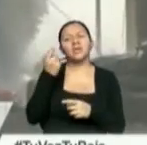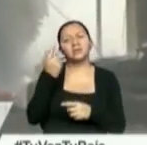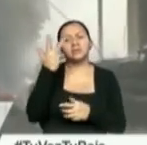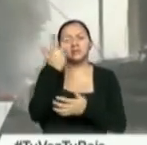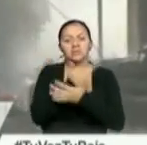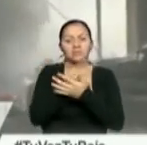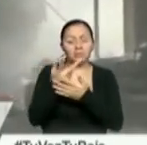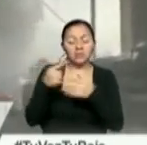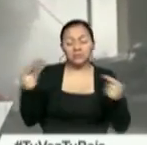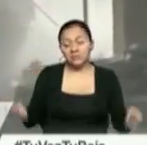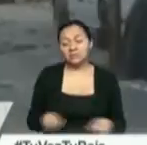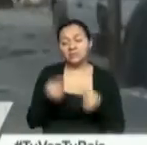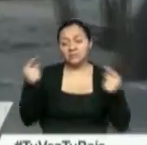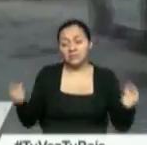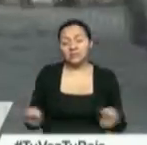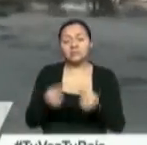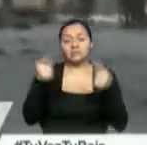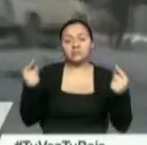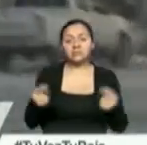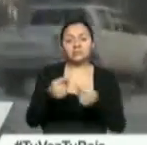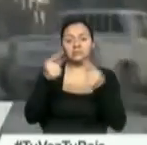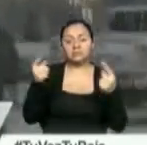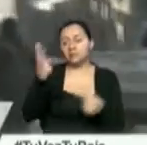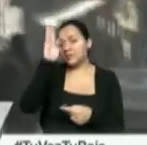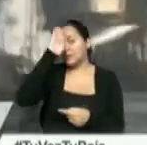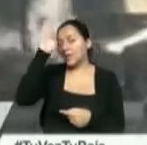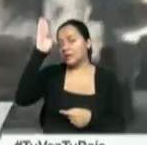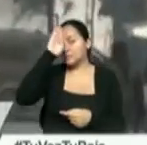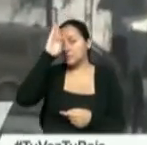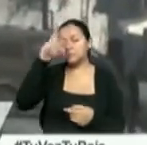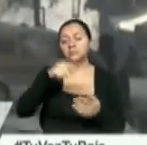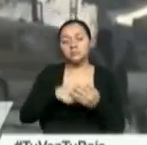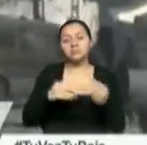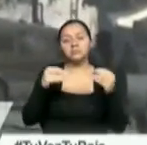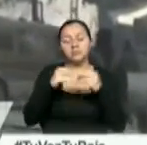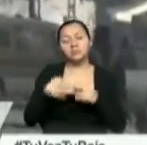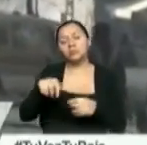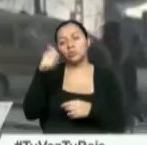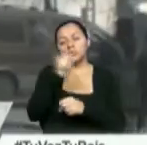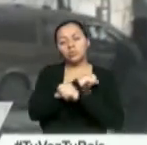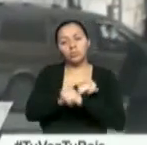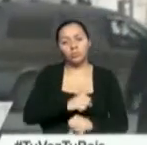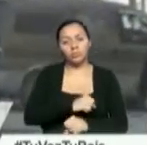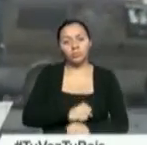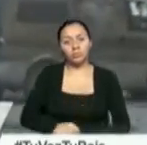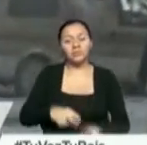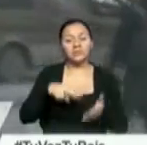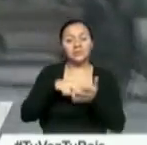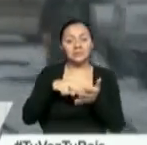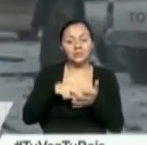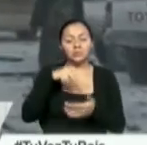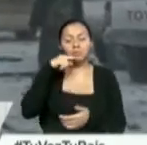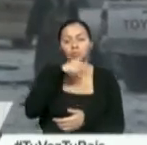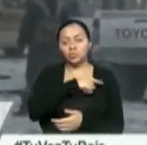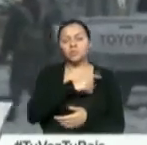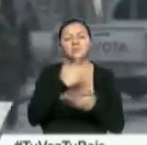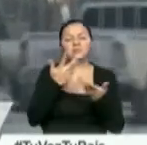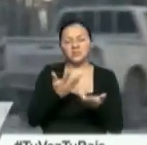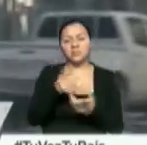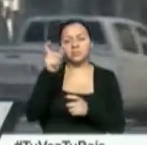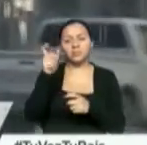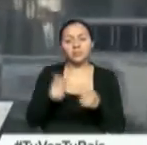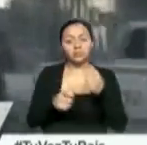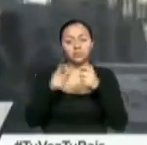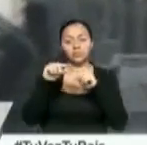respaldado por combatientes de iraní hezbollah libanés así como por intensos bombardeos sirios y rusos expulsó a los rebeldes de